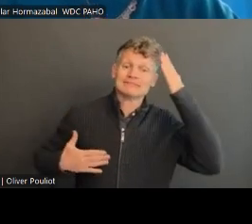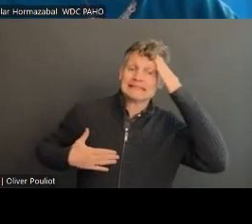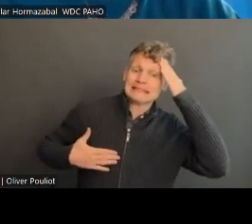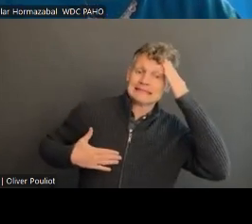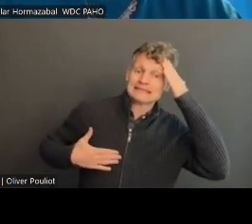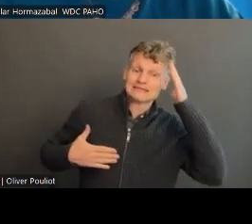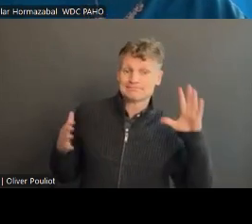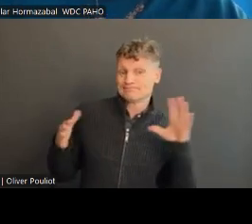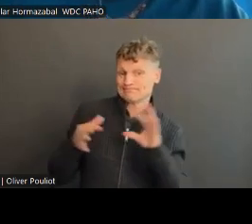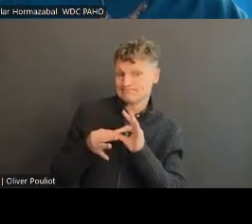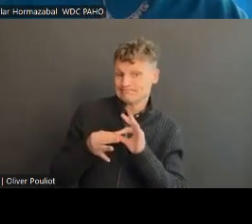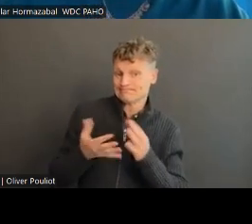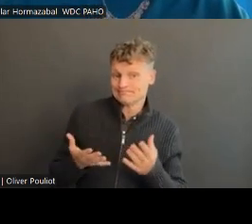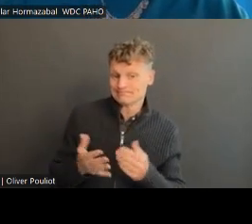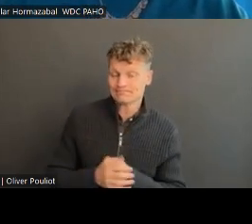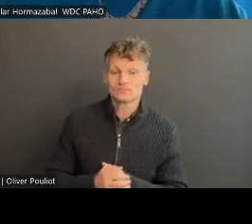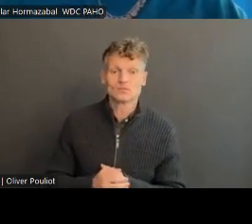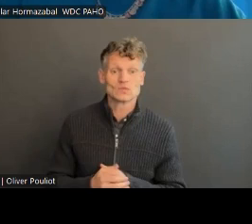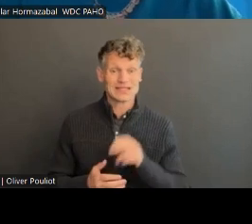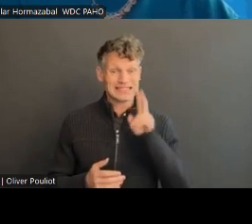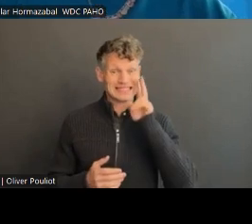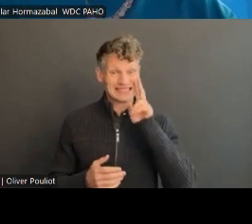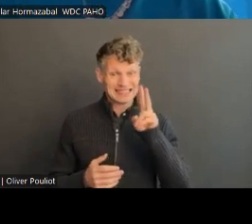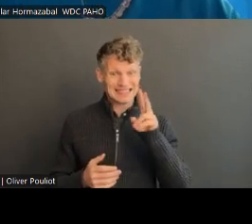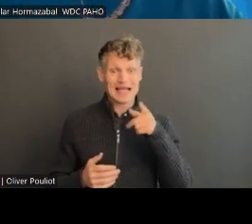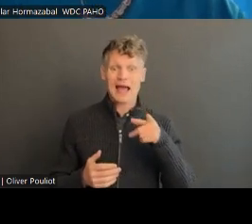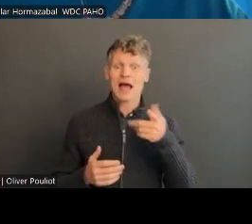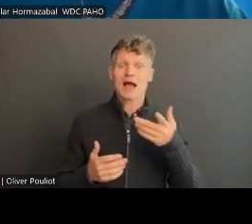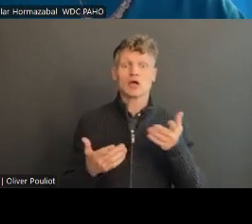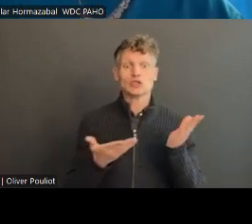en el quehacer, habitualmente, ¿cierto?,